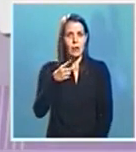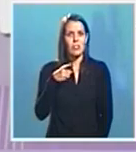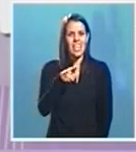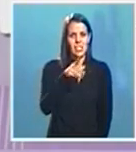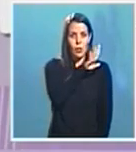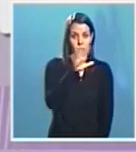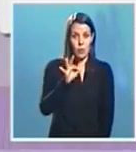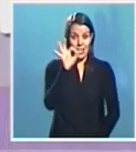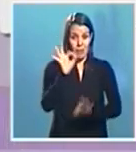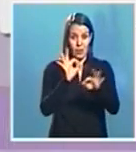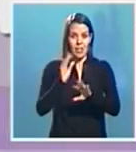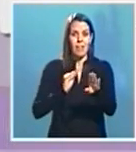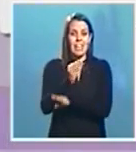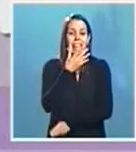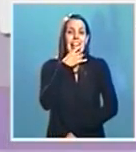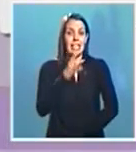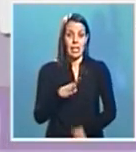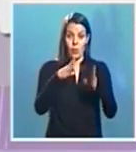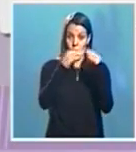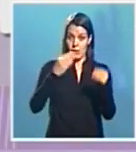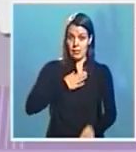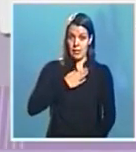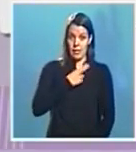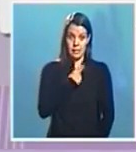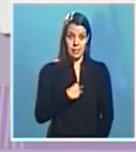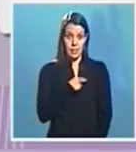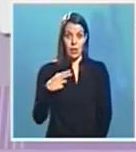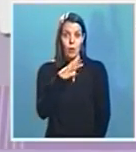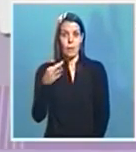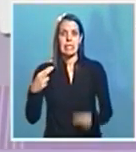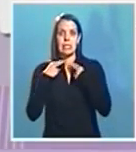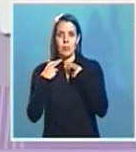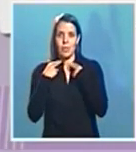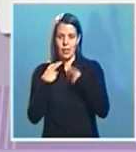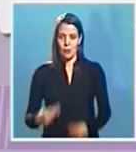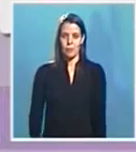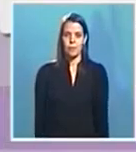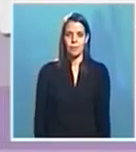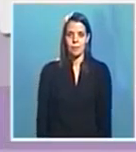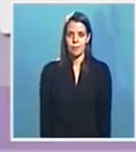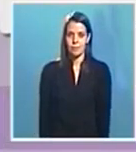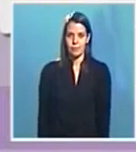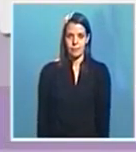financiarán o 50% a Universidade de Santiago e a Deputación de Lugo, que tamén cedeu a parcela.